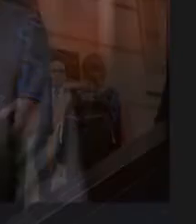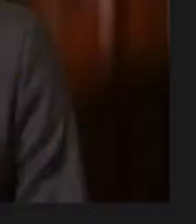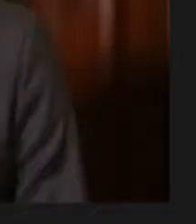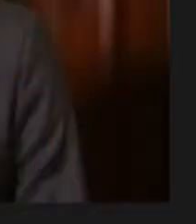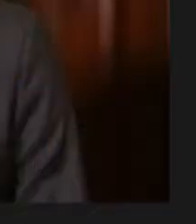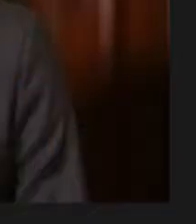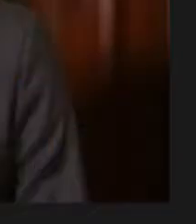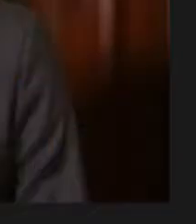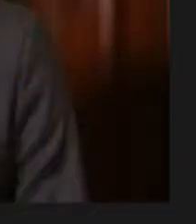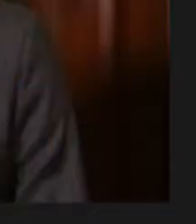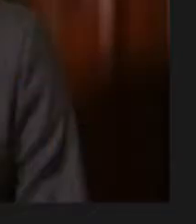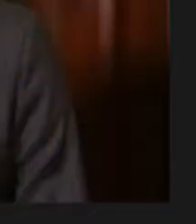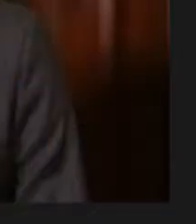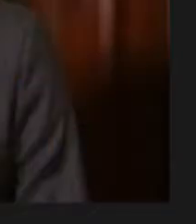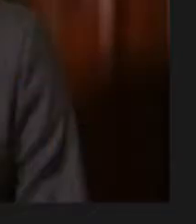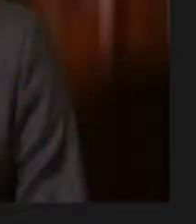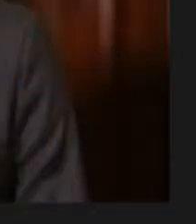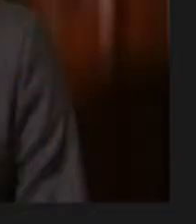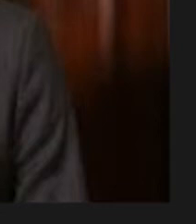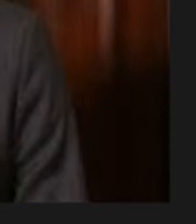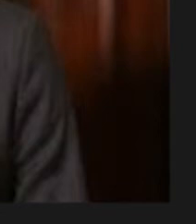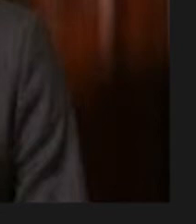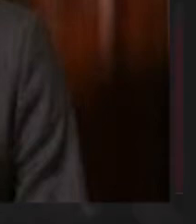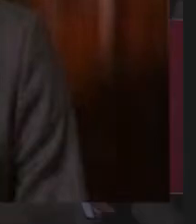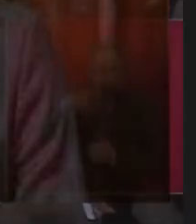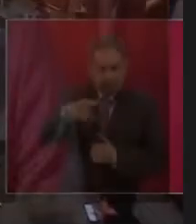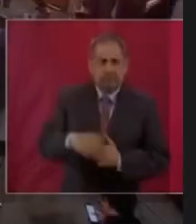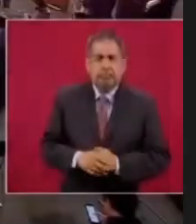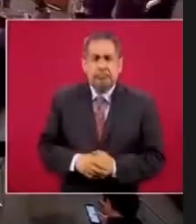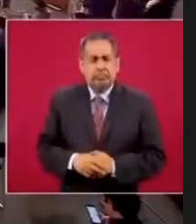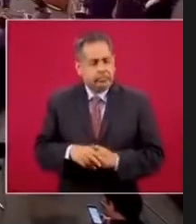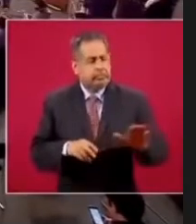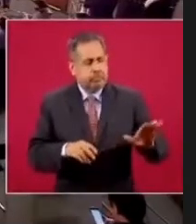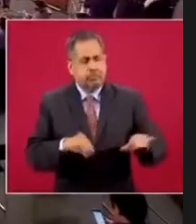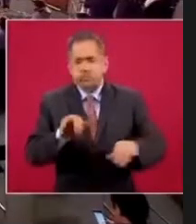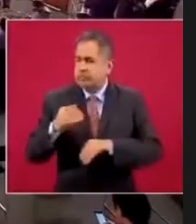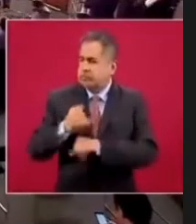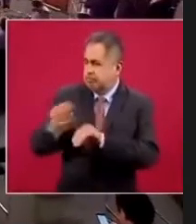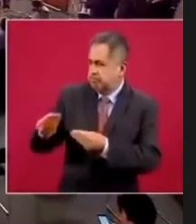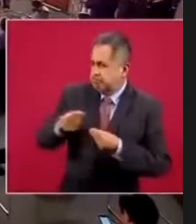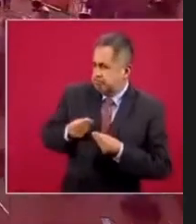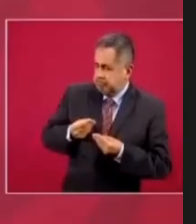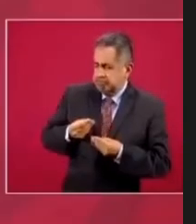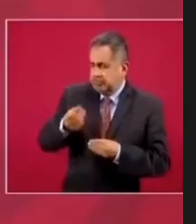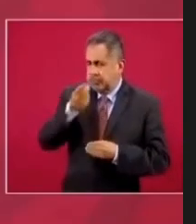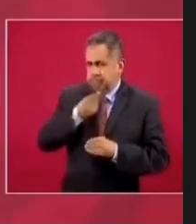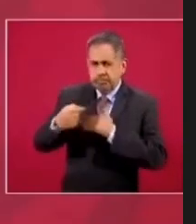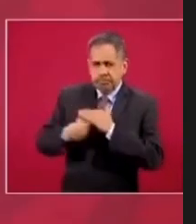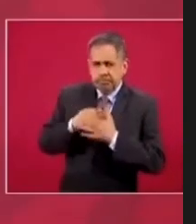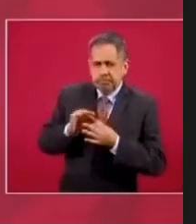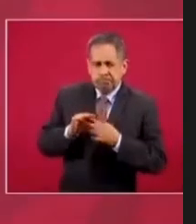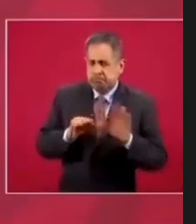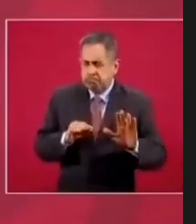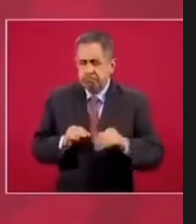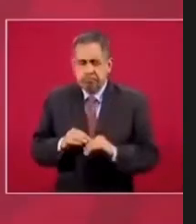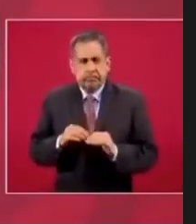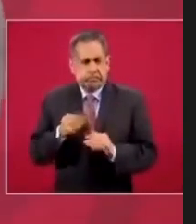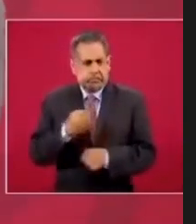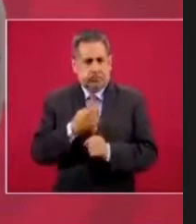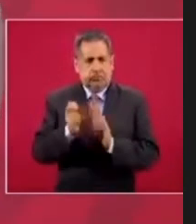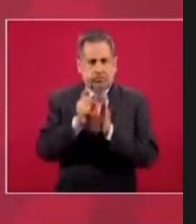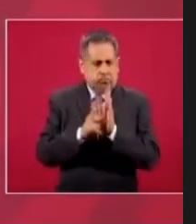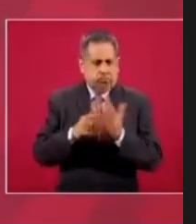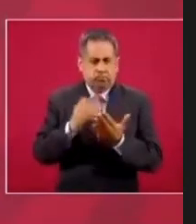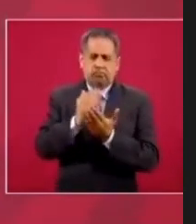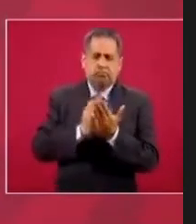ilegal de campañas políticas y traición a la patria. Sí, me informaron de que se hizo una solicitud en ese